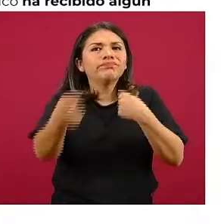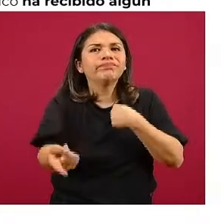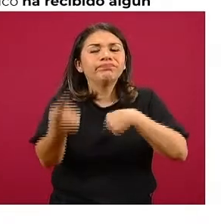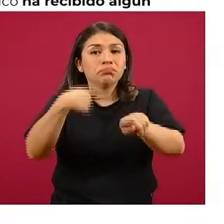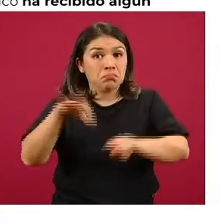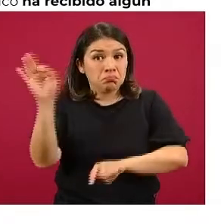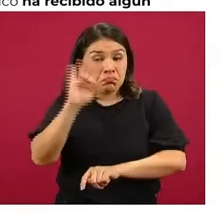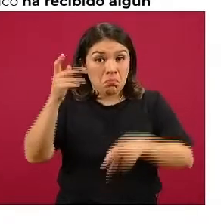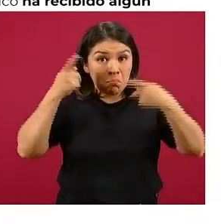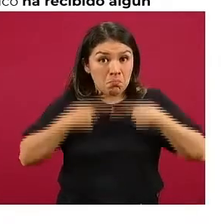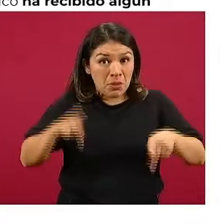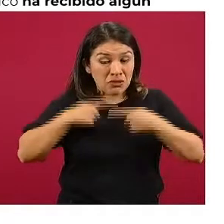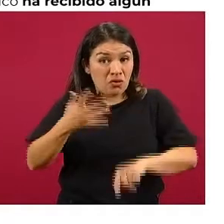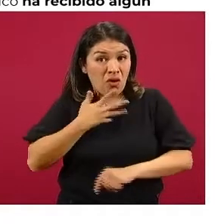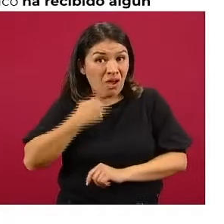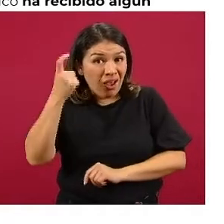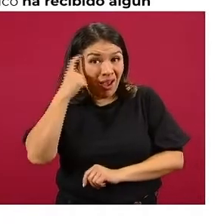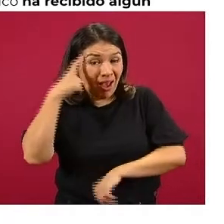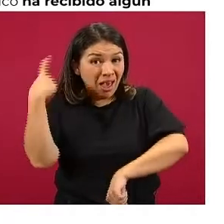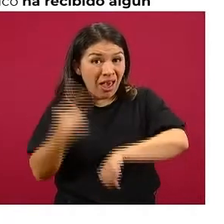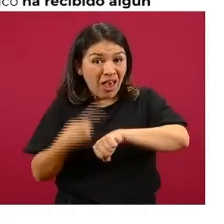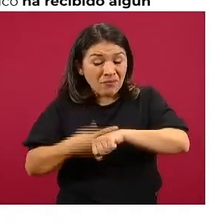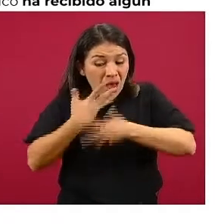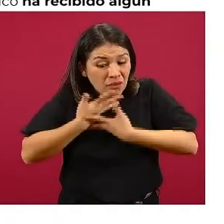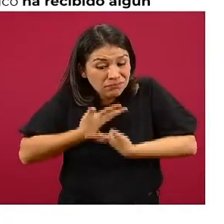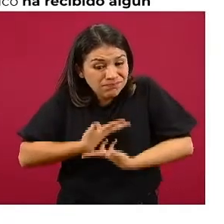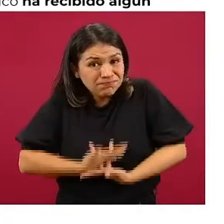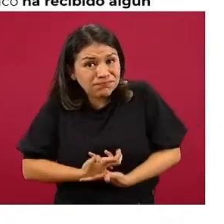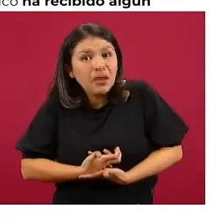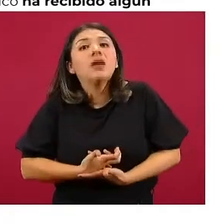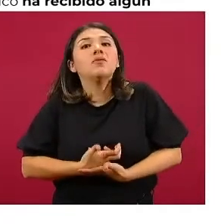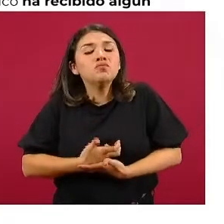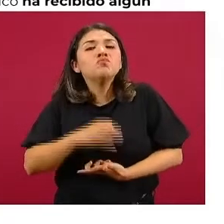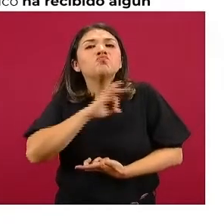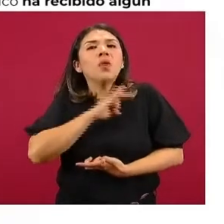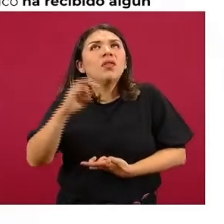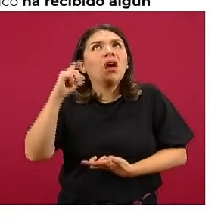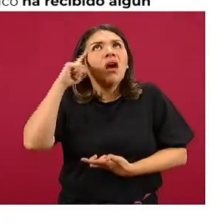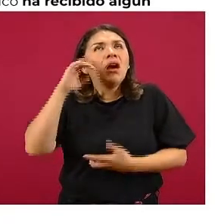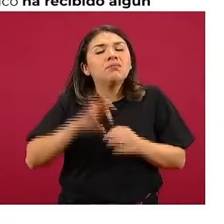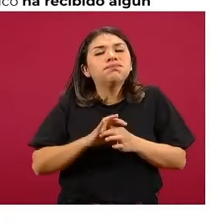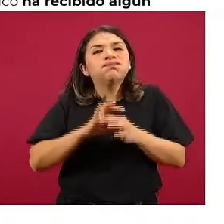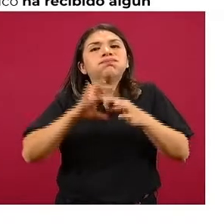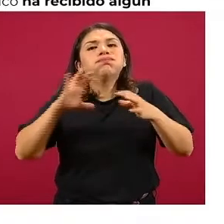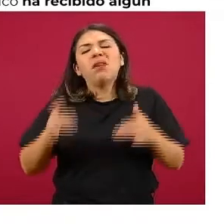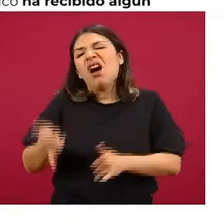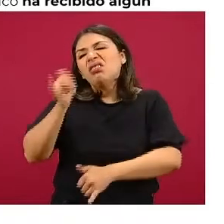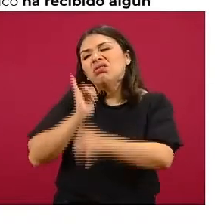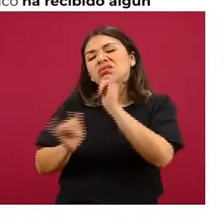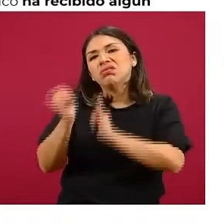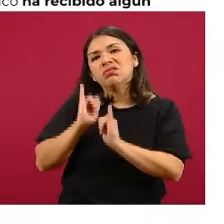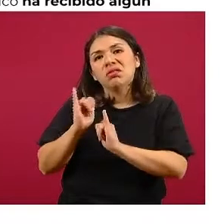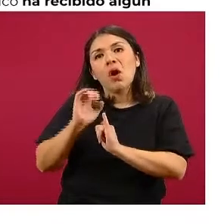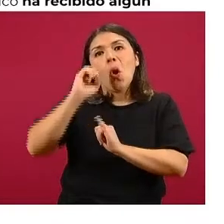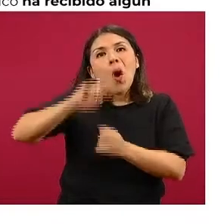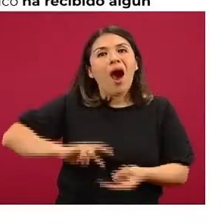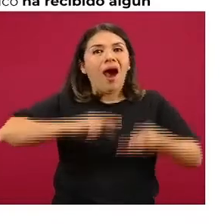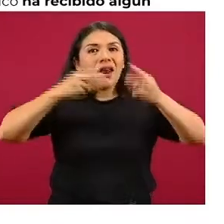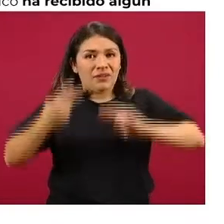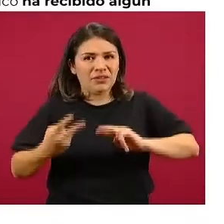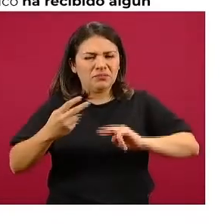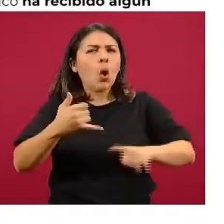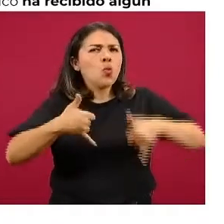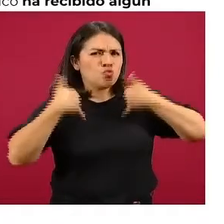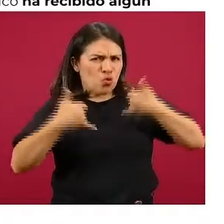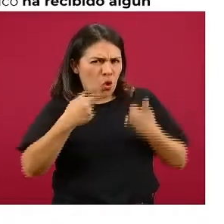una persona que tenga un trastorno depresivo pueda llegar a consumir alcohol y viceversa. Sabemos en los